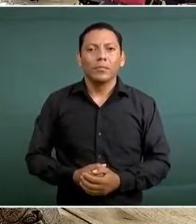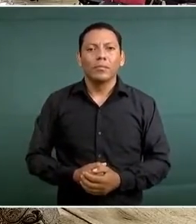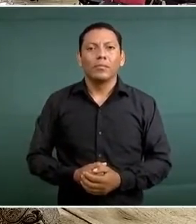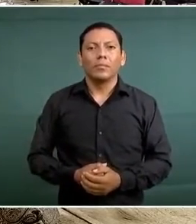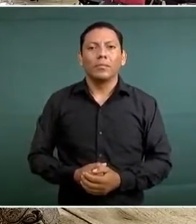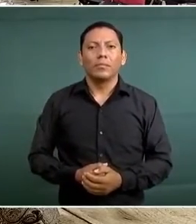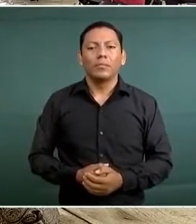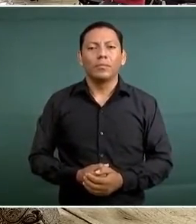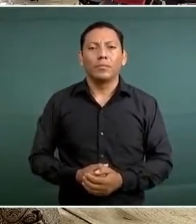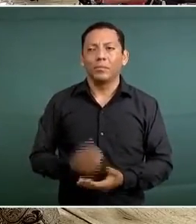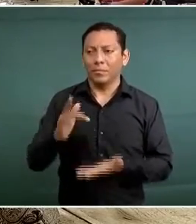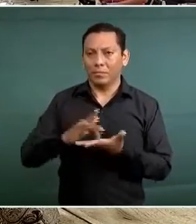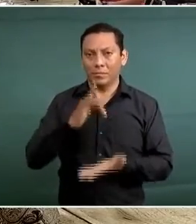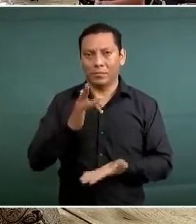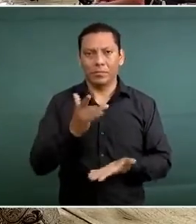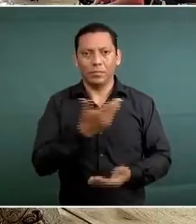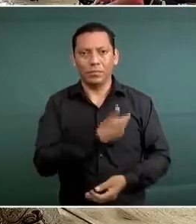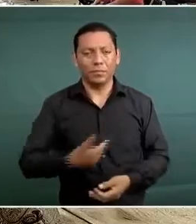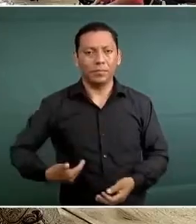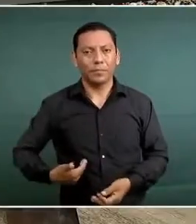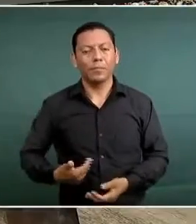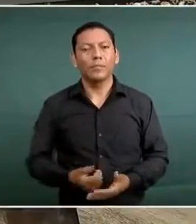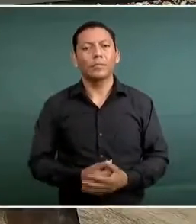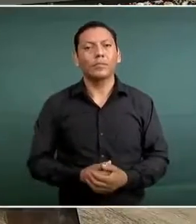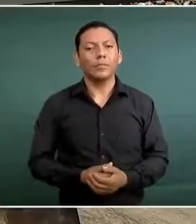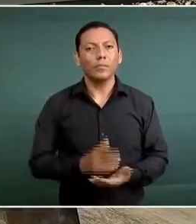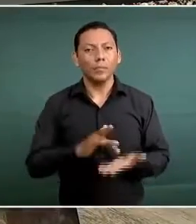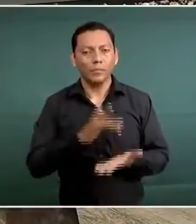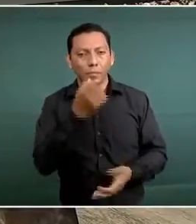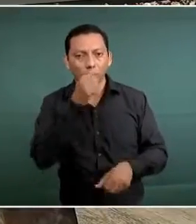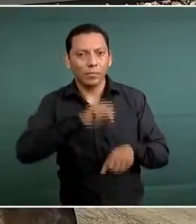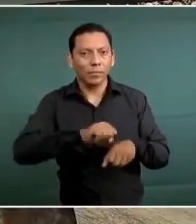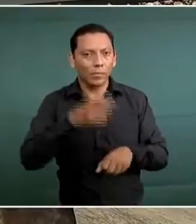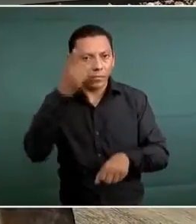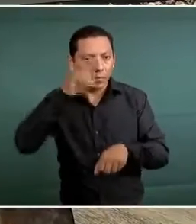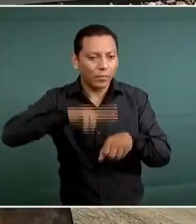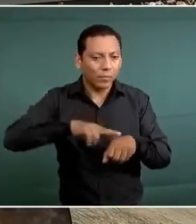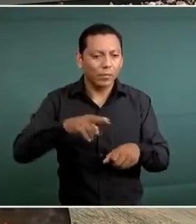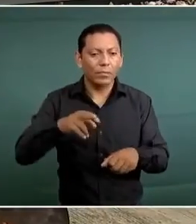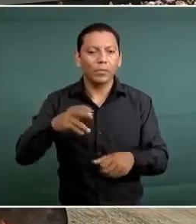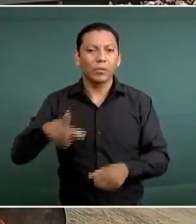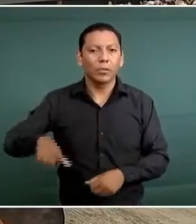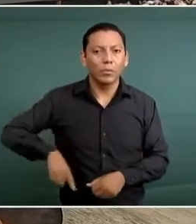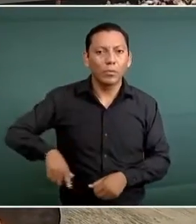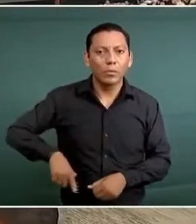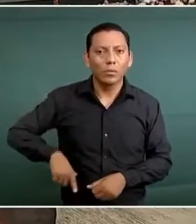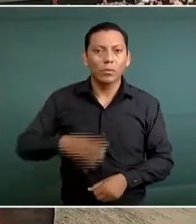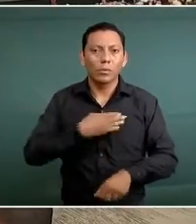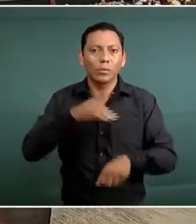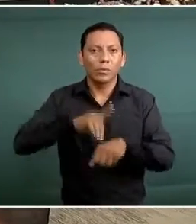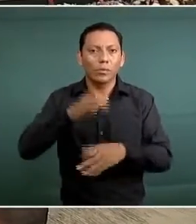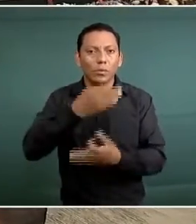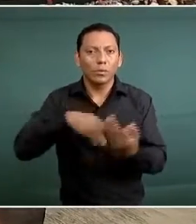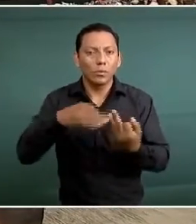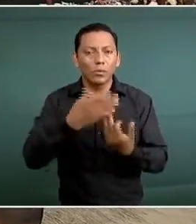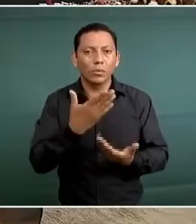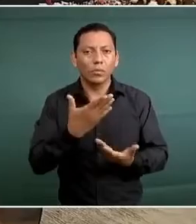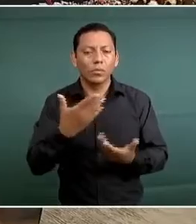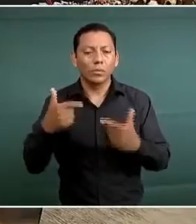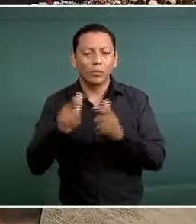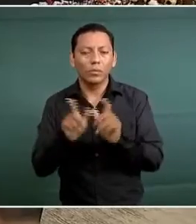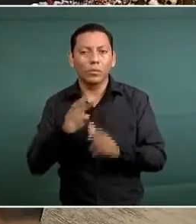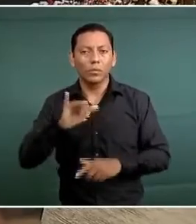gracias señor presidente gracias secretarios directores coordinadores gobernador buenos días Arturo Páramo grupo imagen